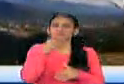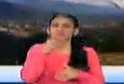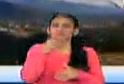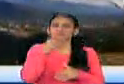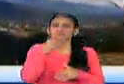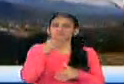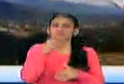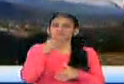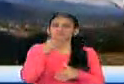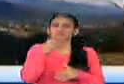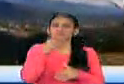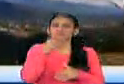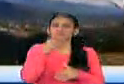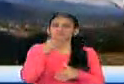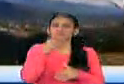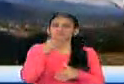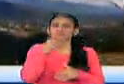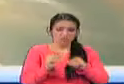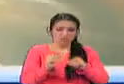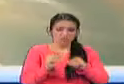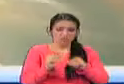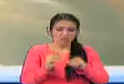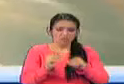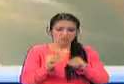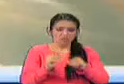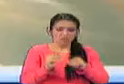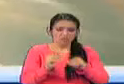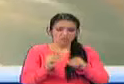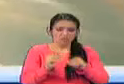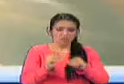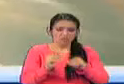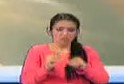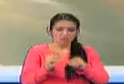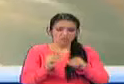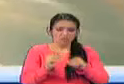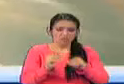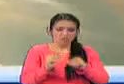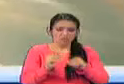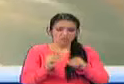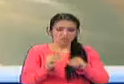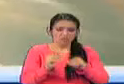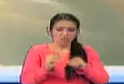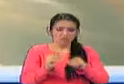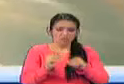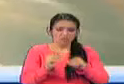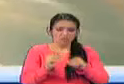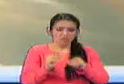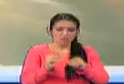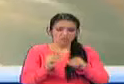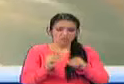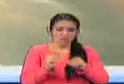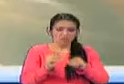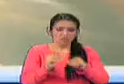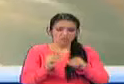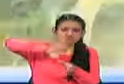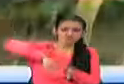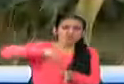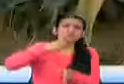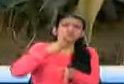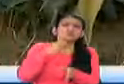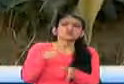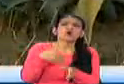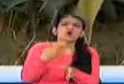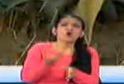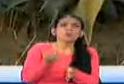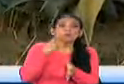pasa de generación en generación varias décadas le ha tomado a mercedes aprender cómo se obtiene este jugo dulce y hay que ver